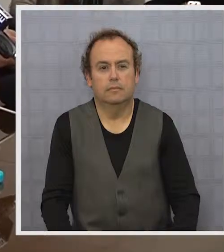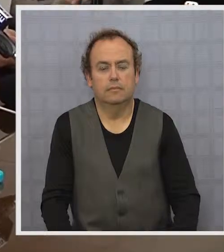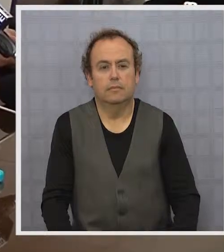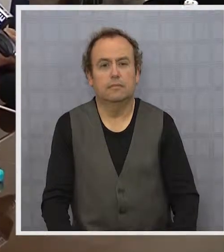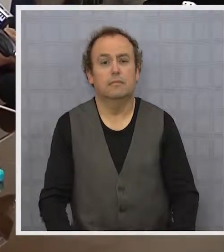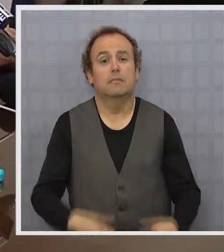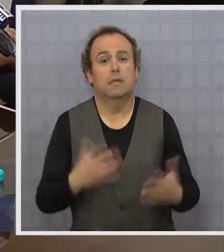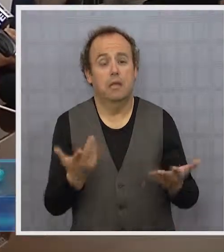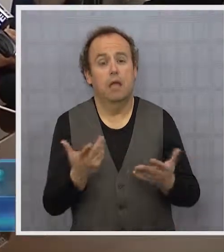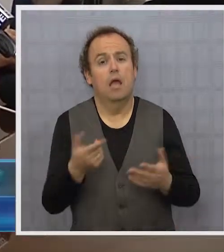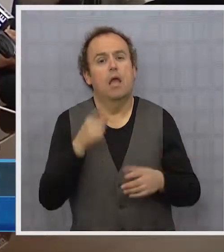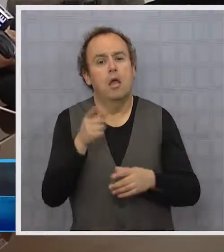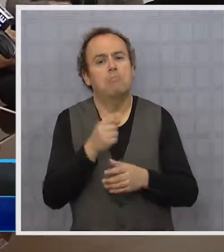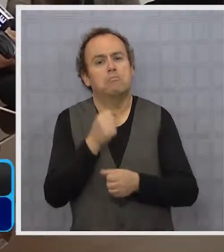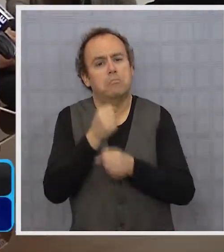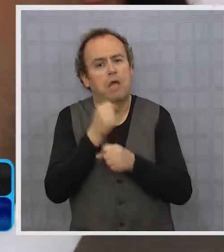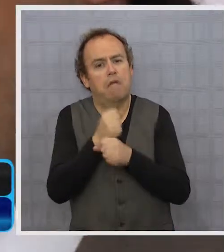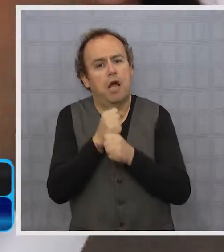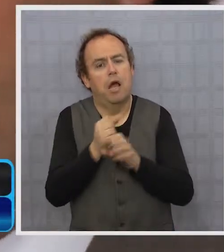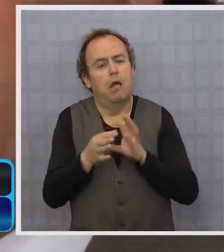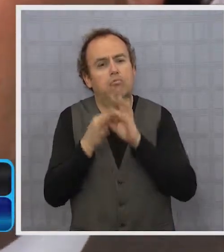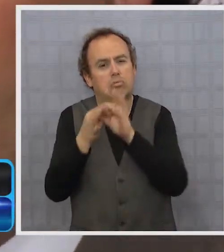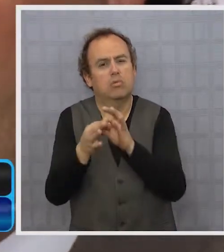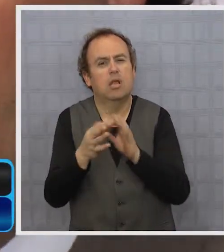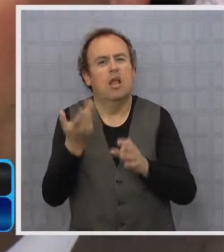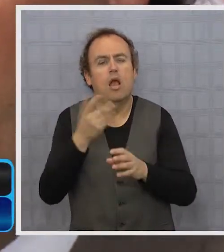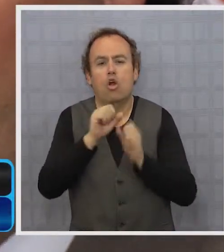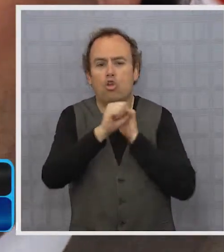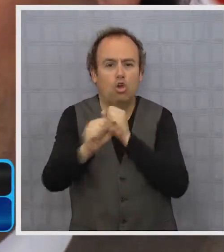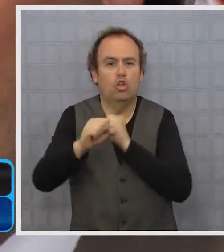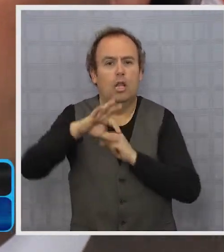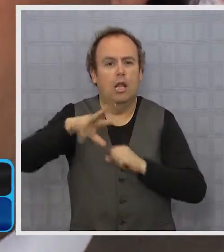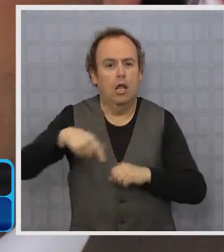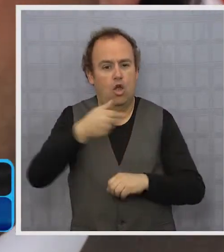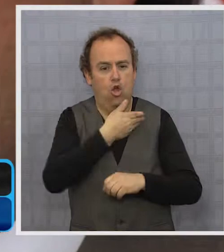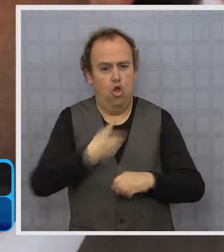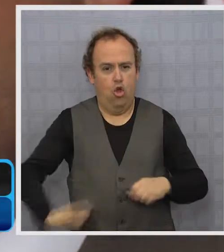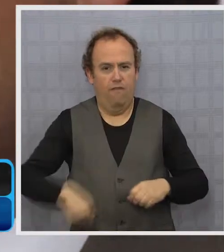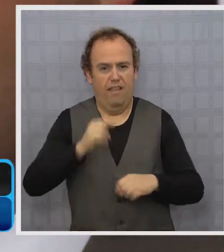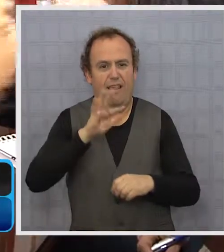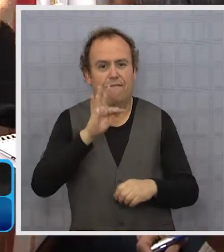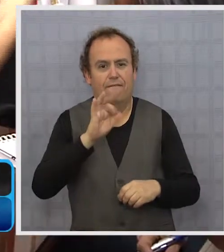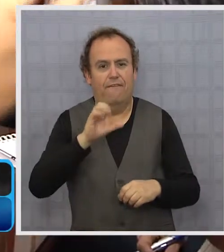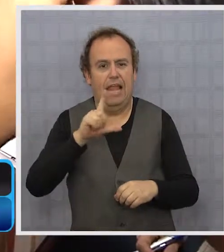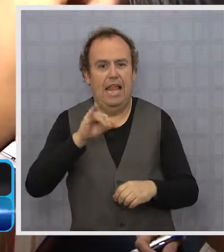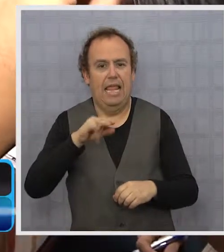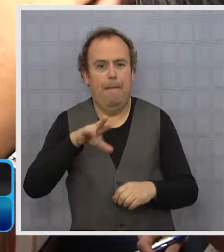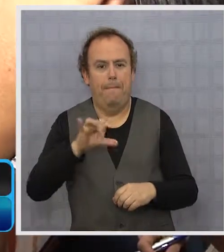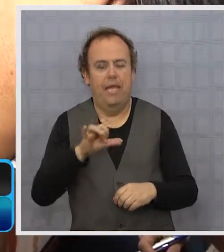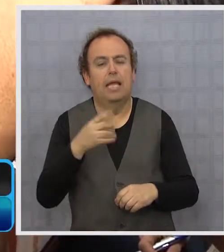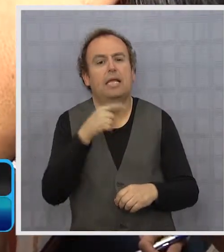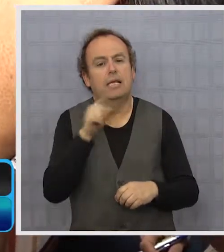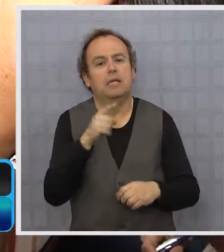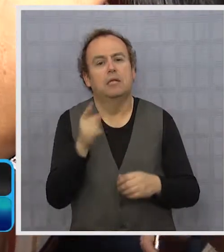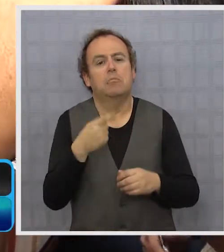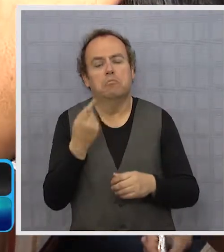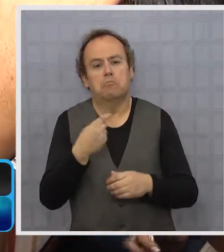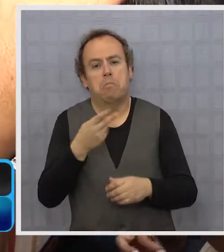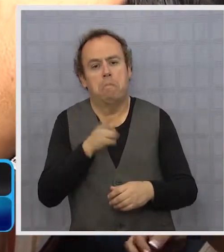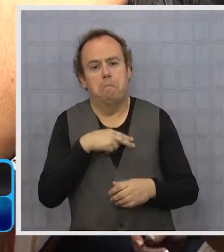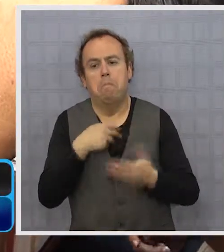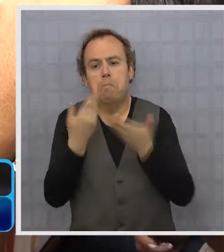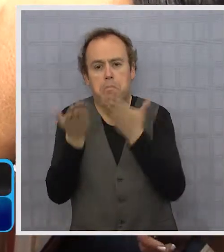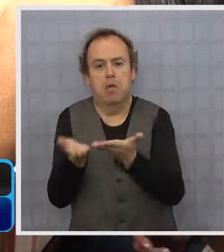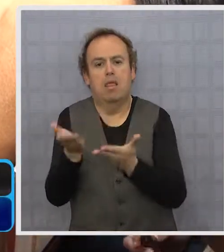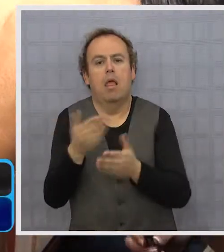por el aporte al trabajo en conjunto para derrotar la delincuencia el gobernador provincial felipe rojas entregó un reconocimiento a la policía de investigaciones